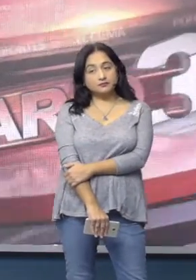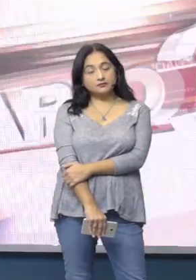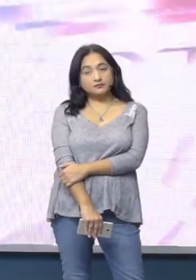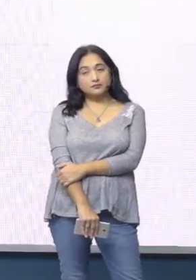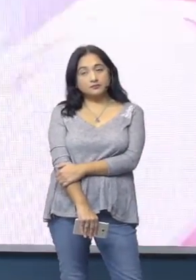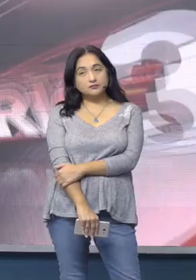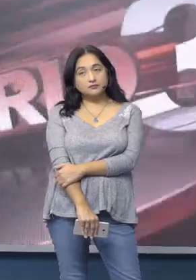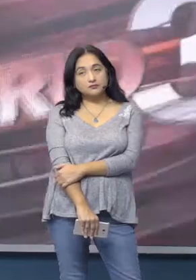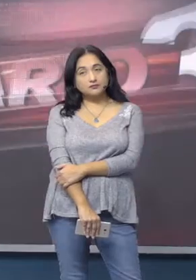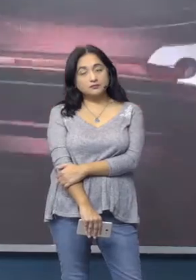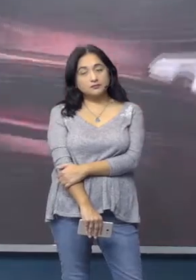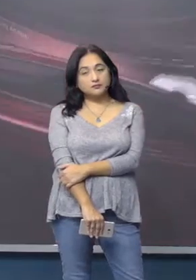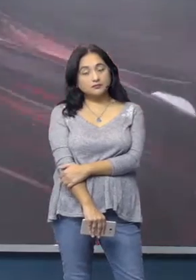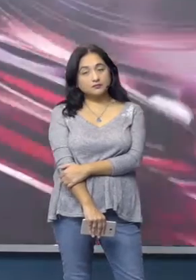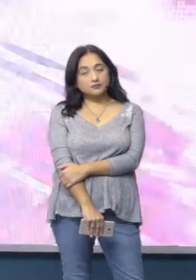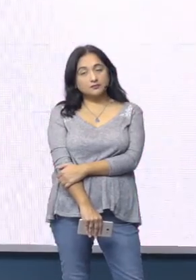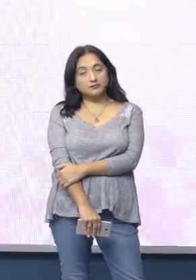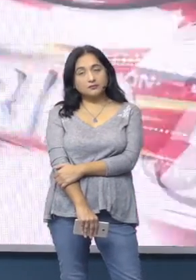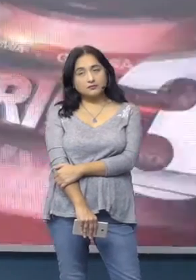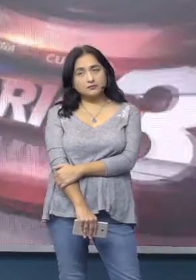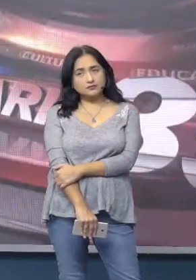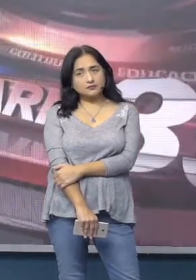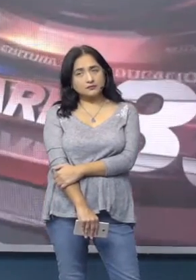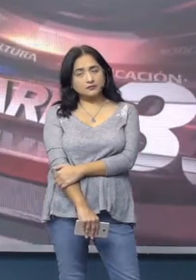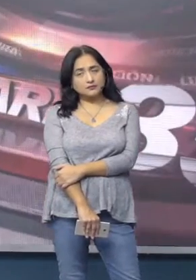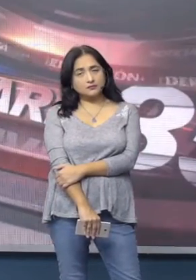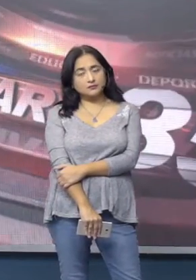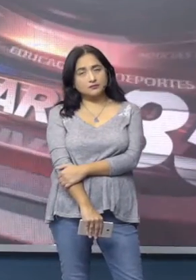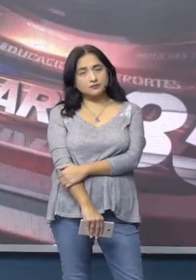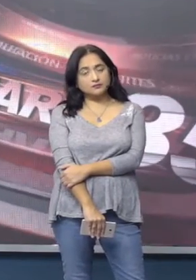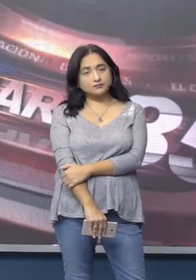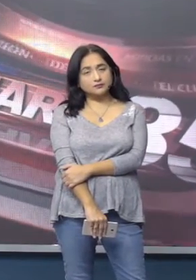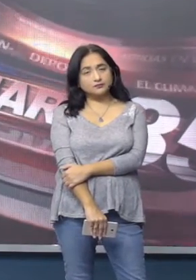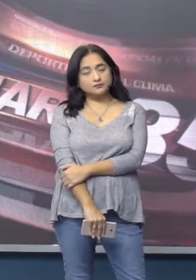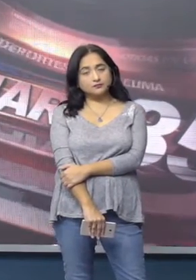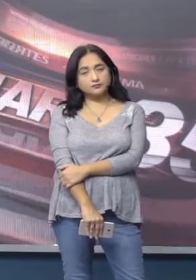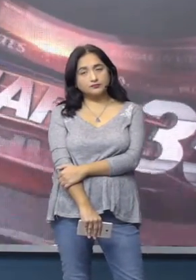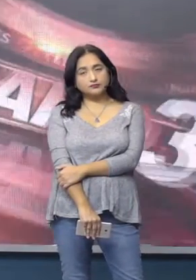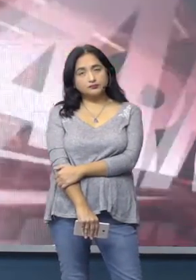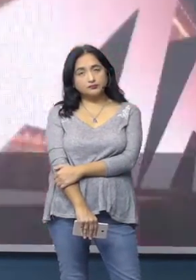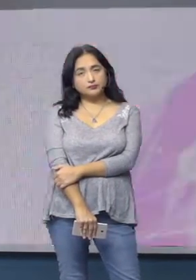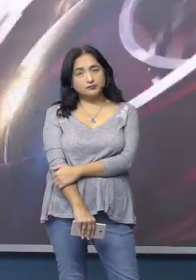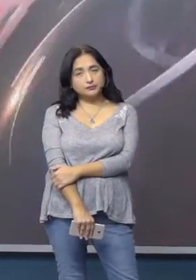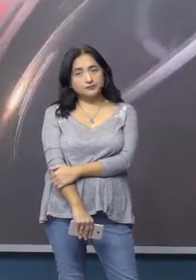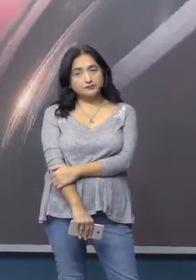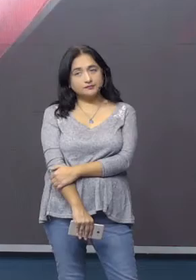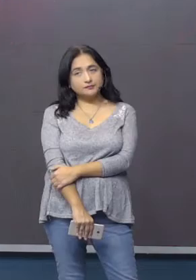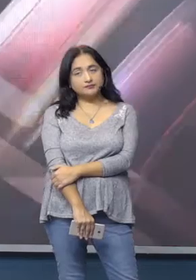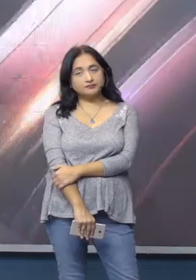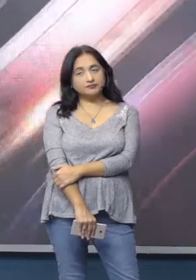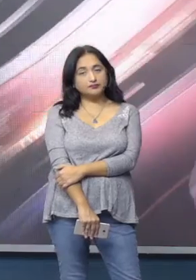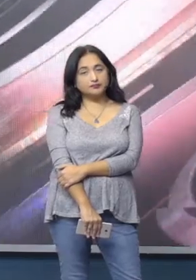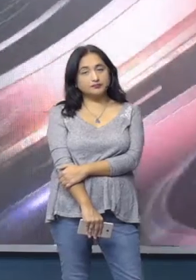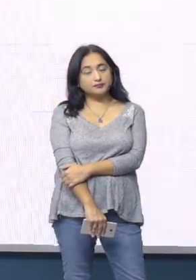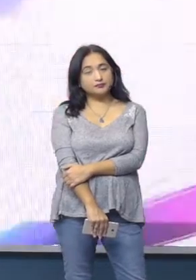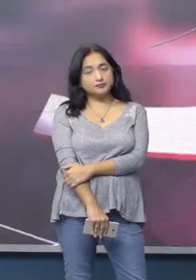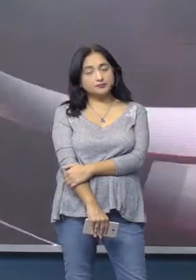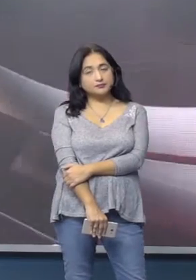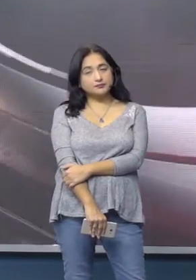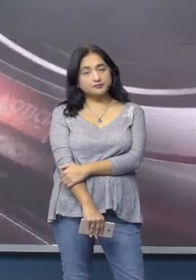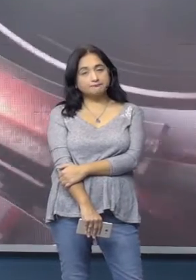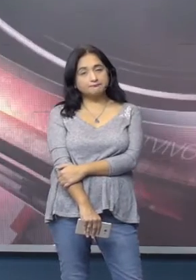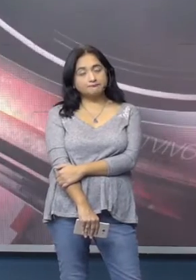van a elegir un alumno en cada uno de los 19 departamentos. Y